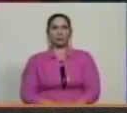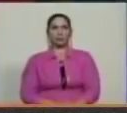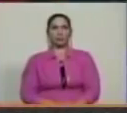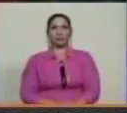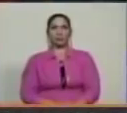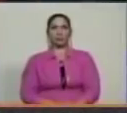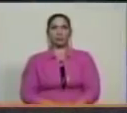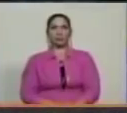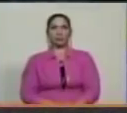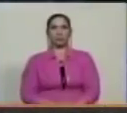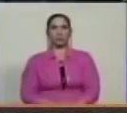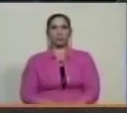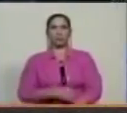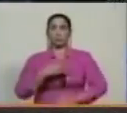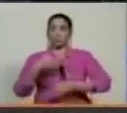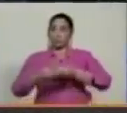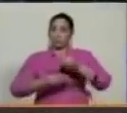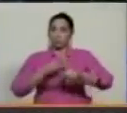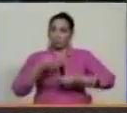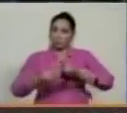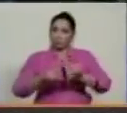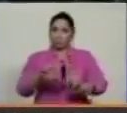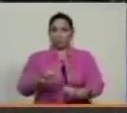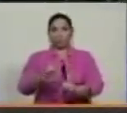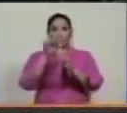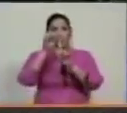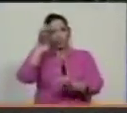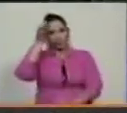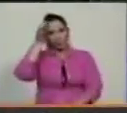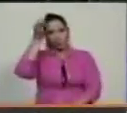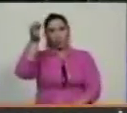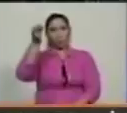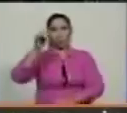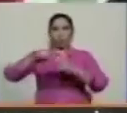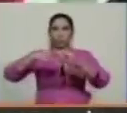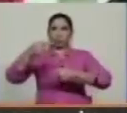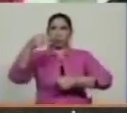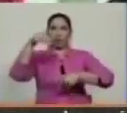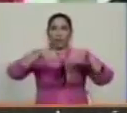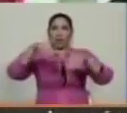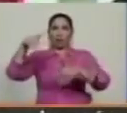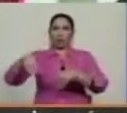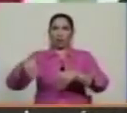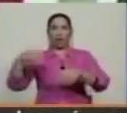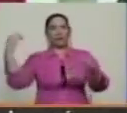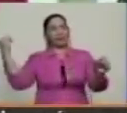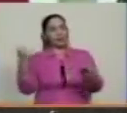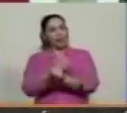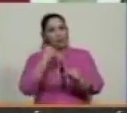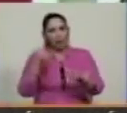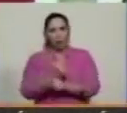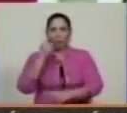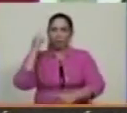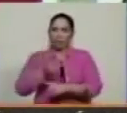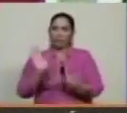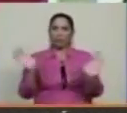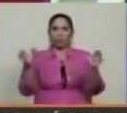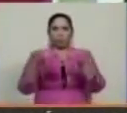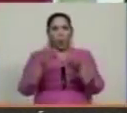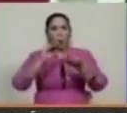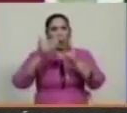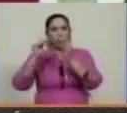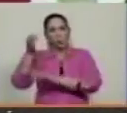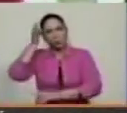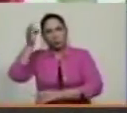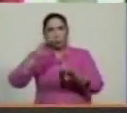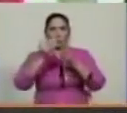A los que van a ser electos concejales en las próximas elecciones, a trabajar por la conformación de comunas y